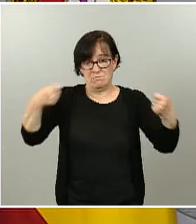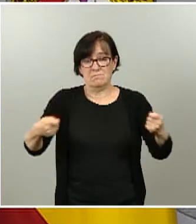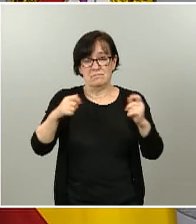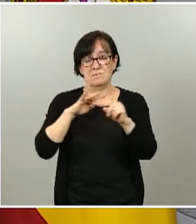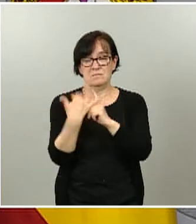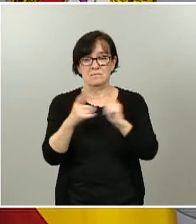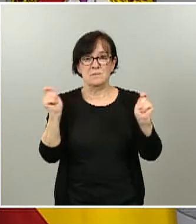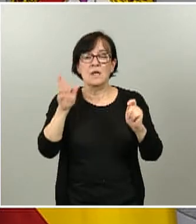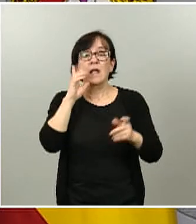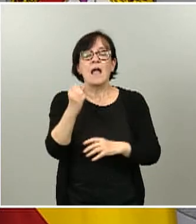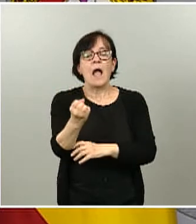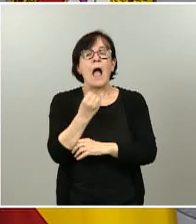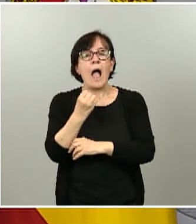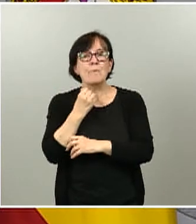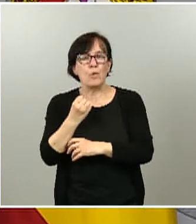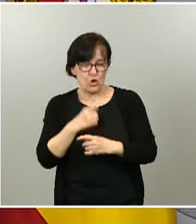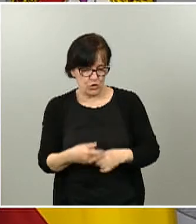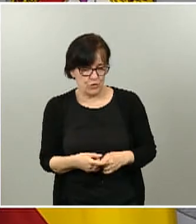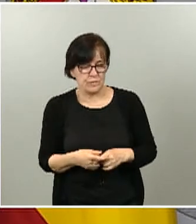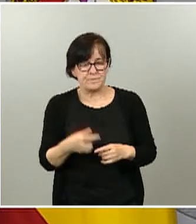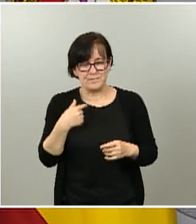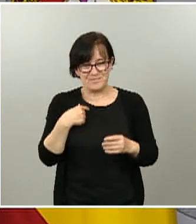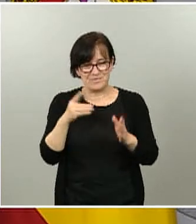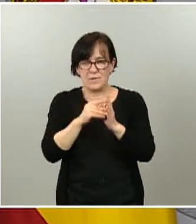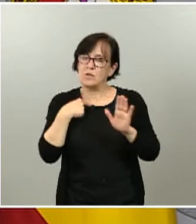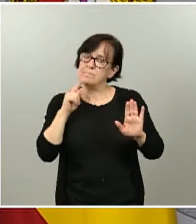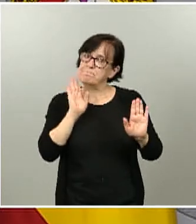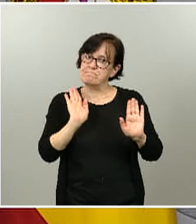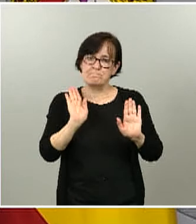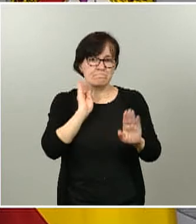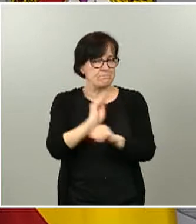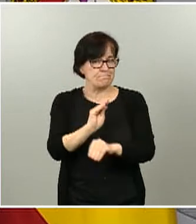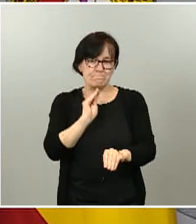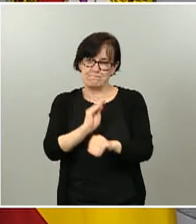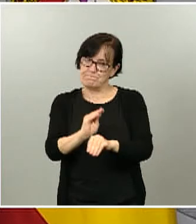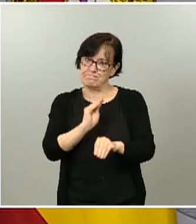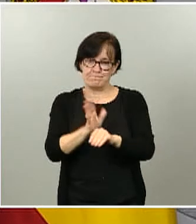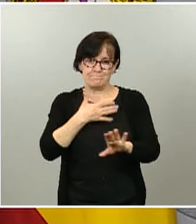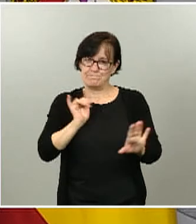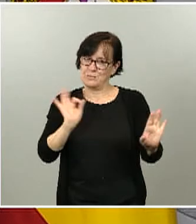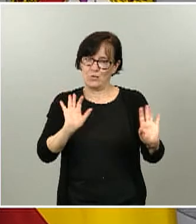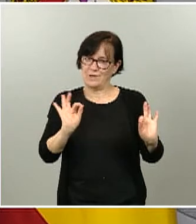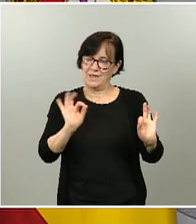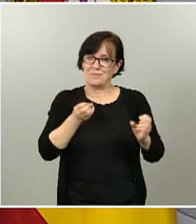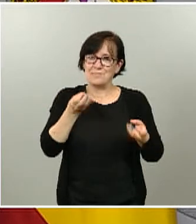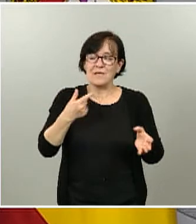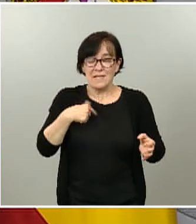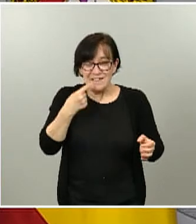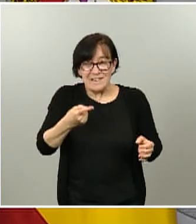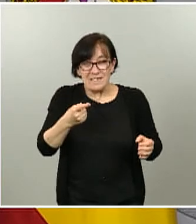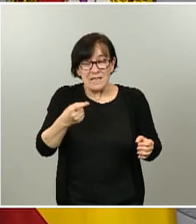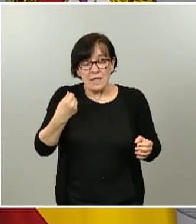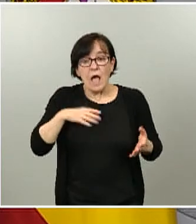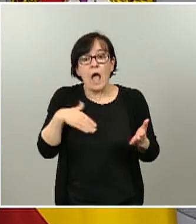los que cuenta el decreto, yo siempre soy muy cauta en este sentido y por tanto, también he dicho anteriormente que hasta el último